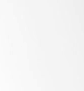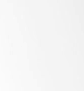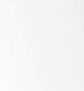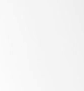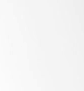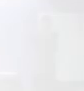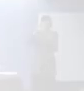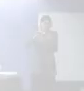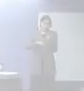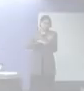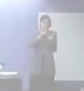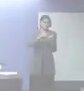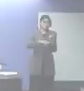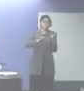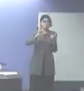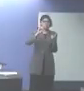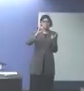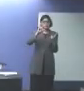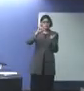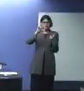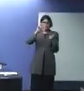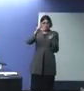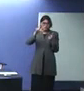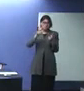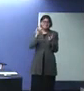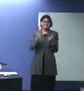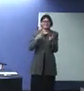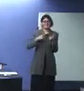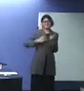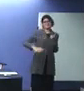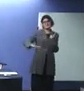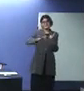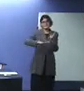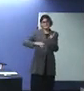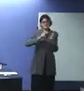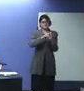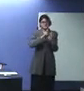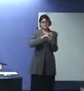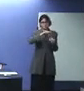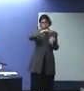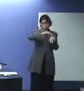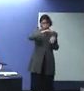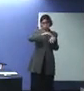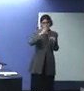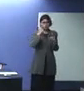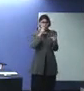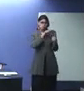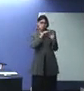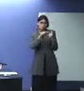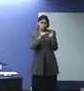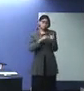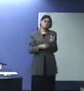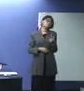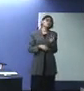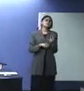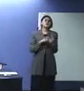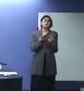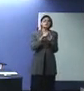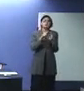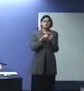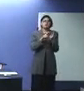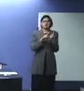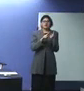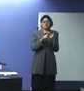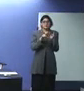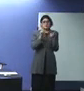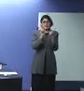social. Ahí está una tabla bastante ilustrativa, pero a donde yo quiero apuntar es, el modelo